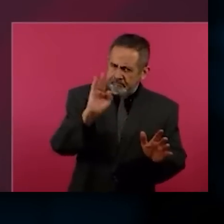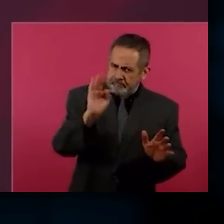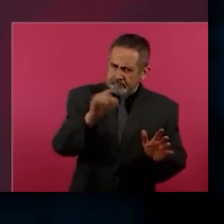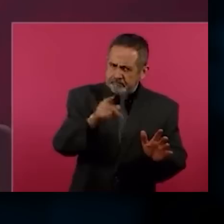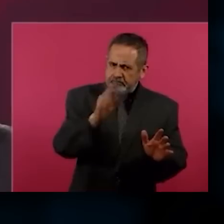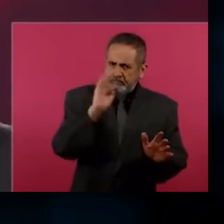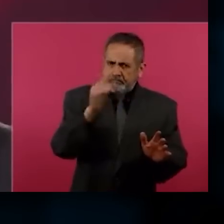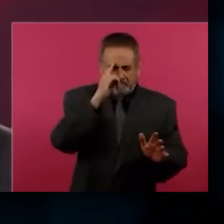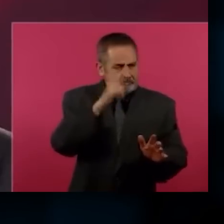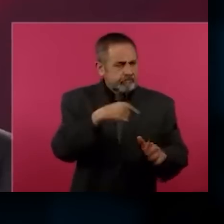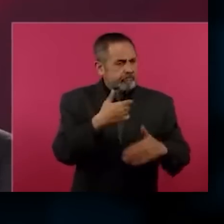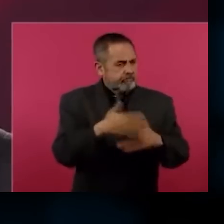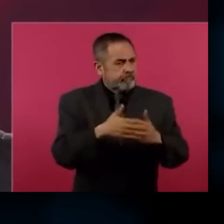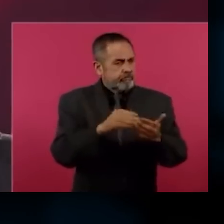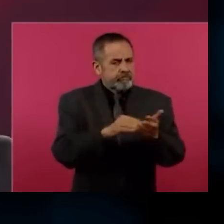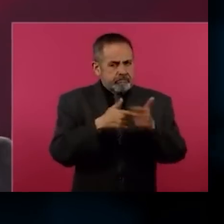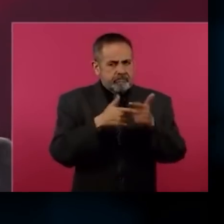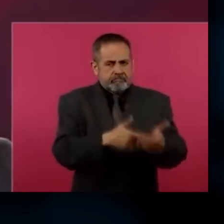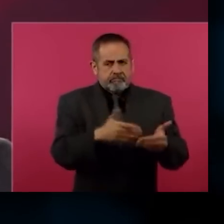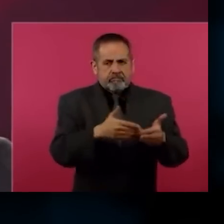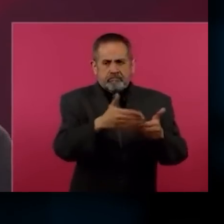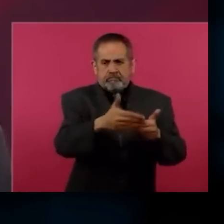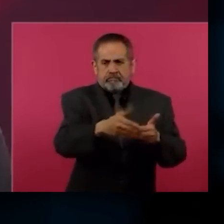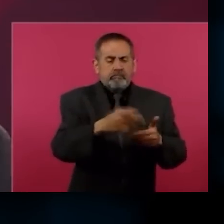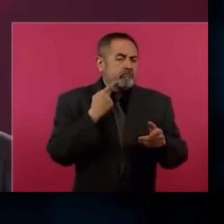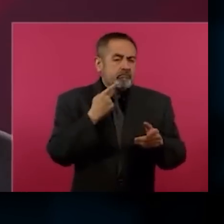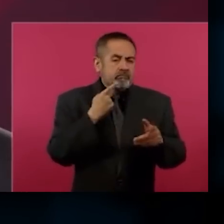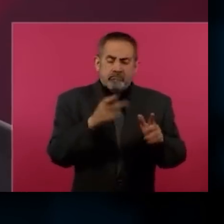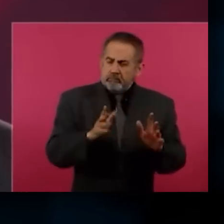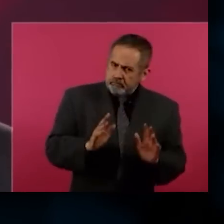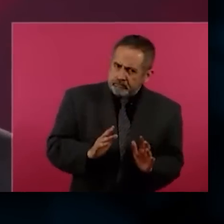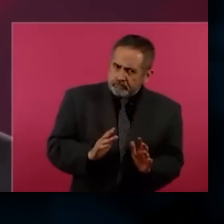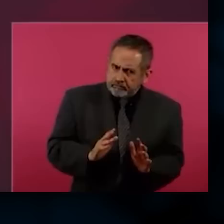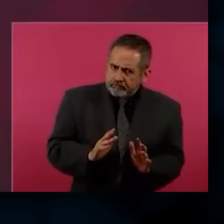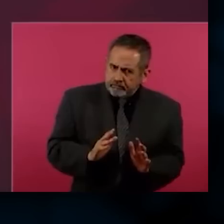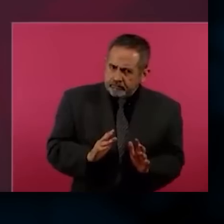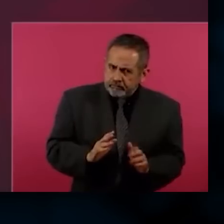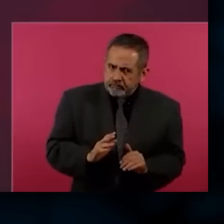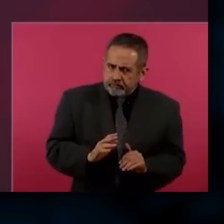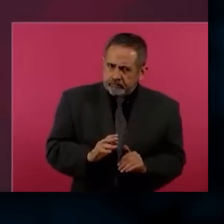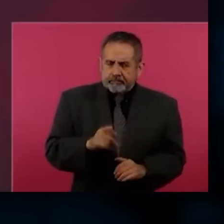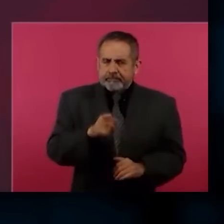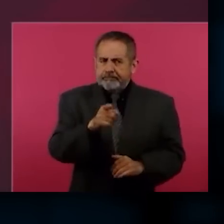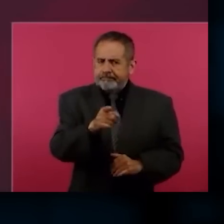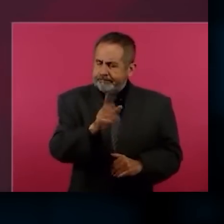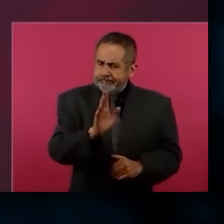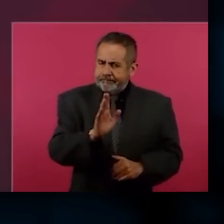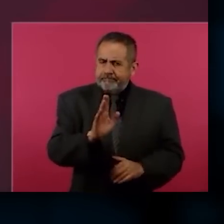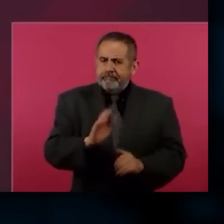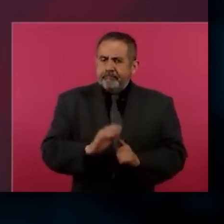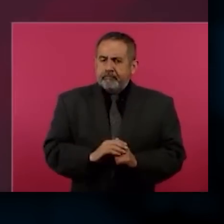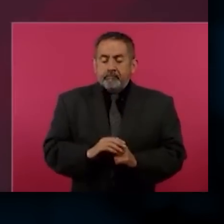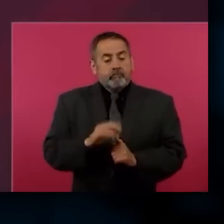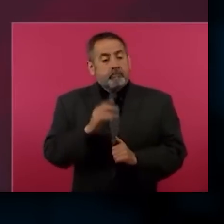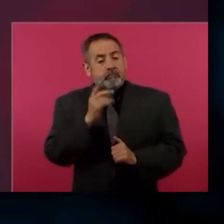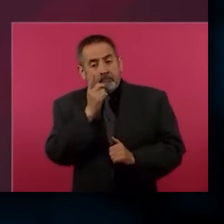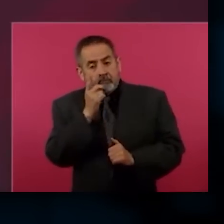posiblemente para que continúe haciendo política, pero ya